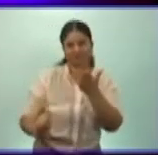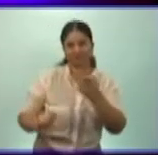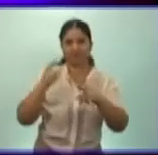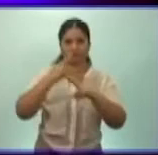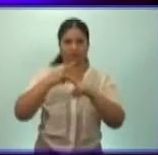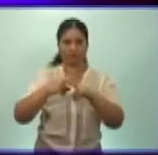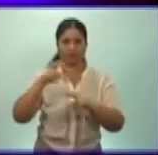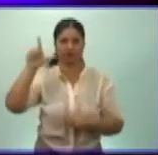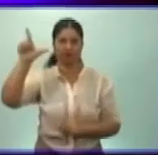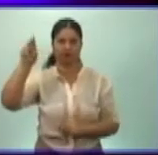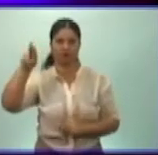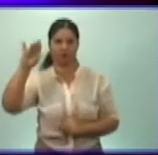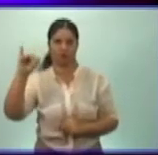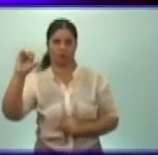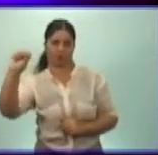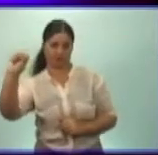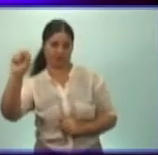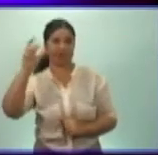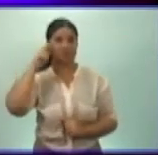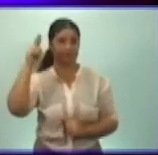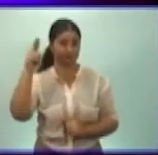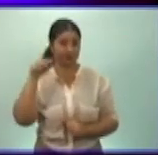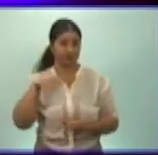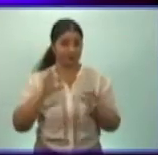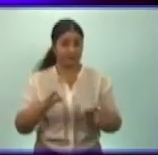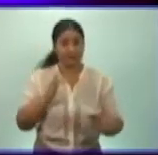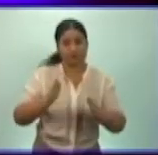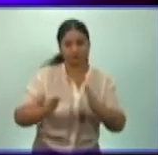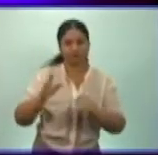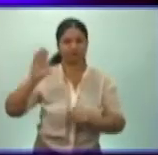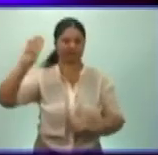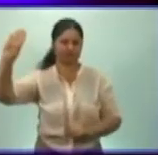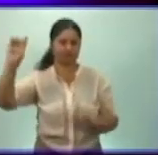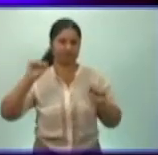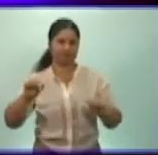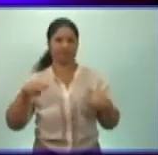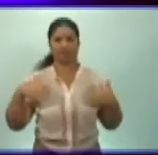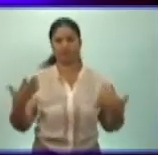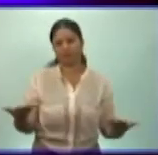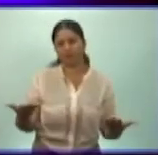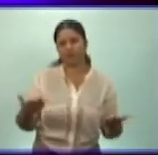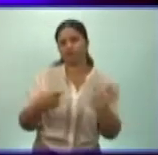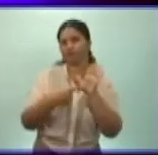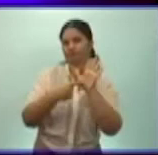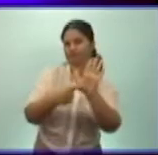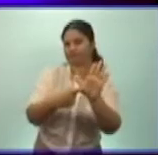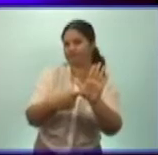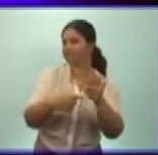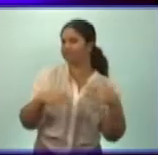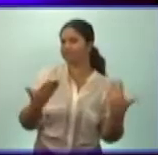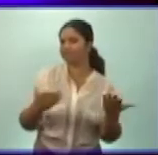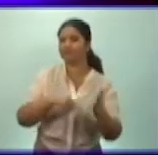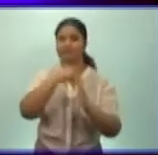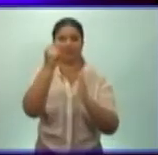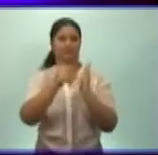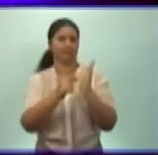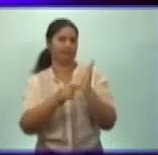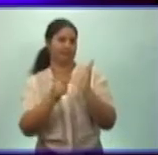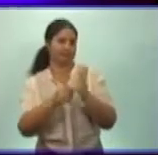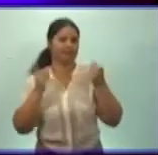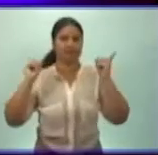barroco hispano muestra las características político, ideológicas,